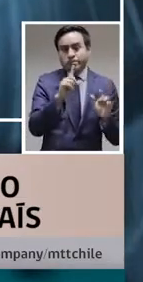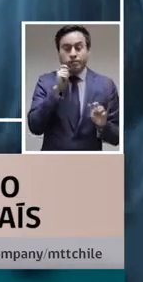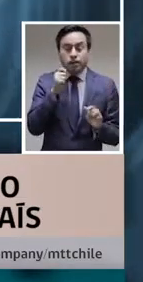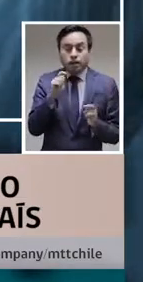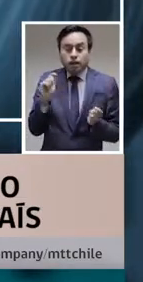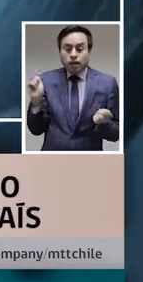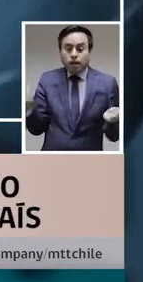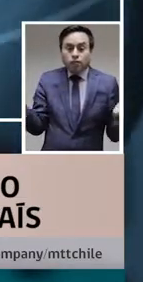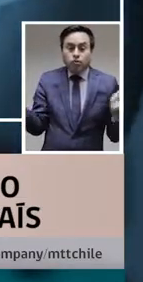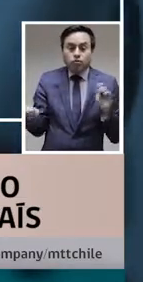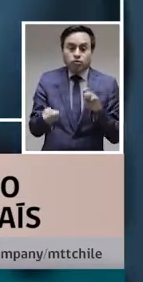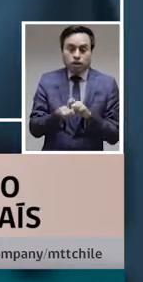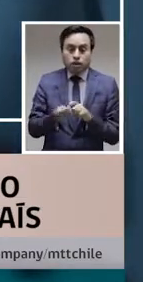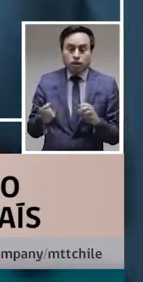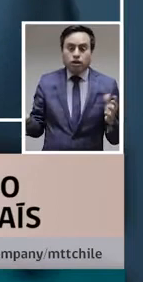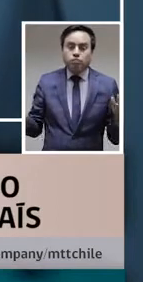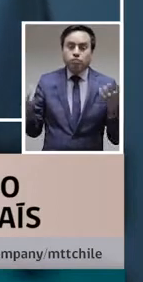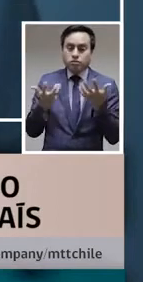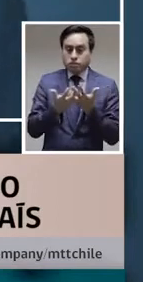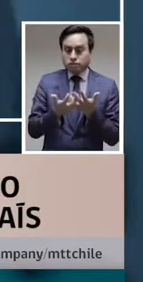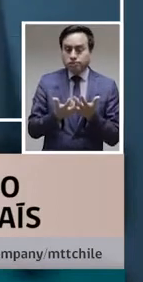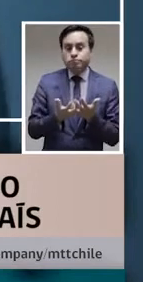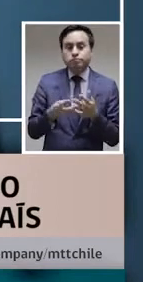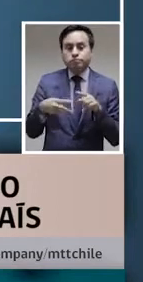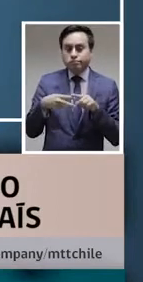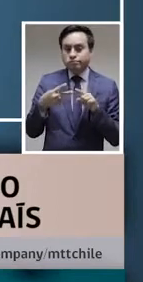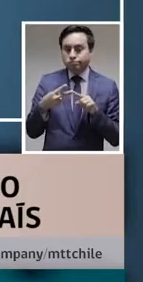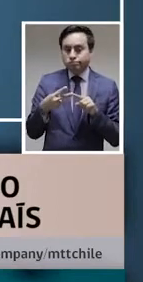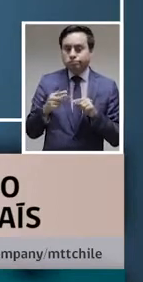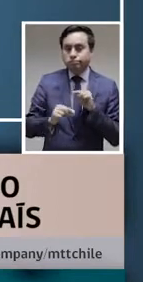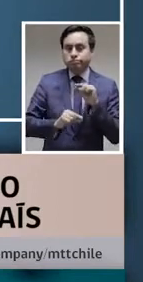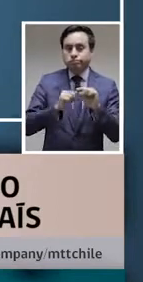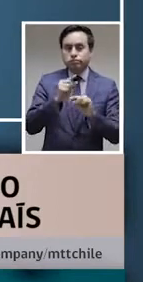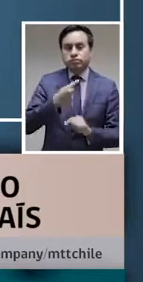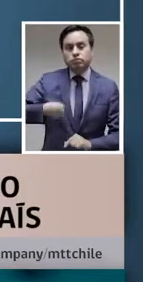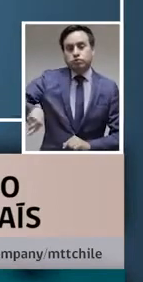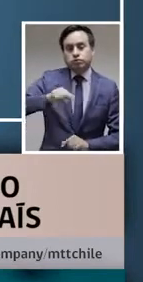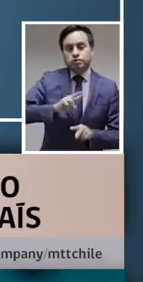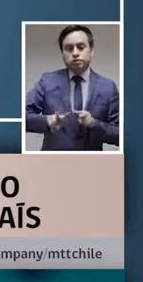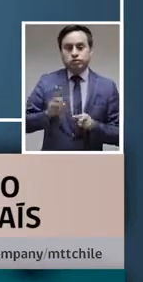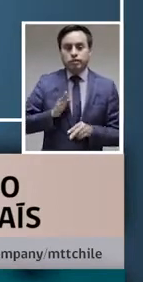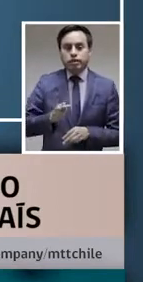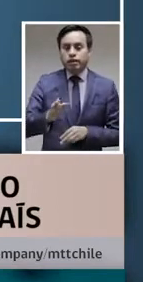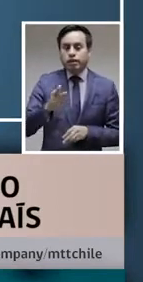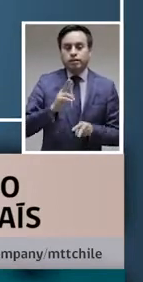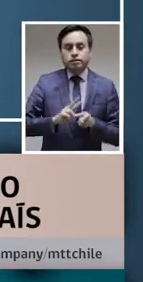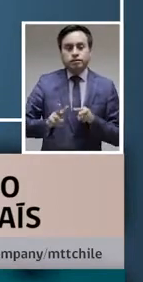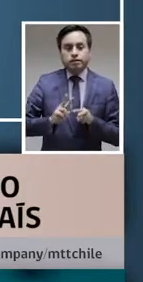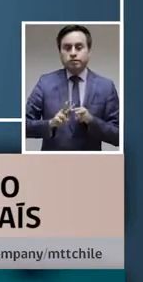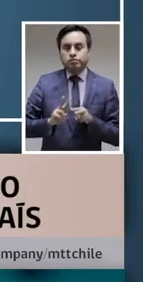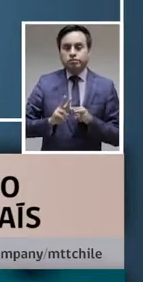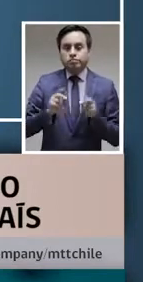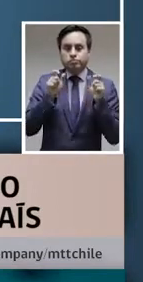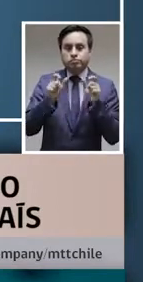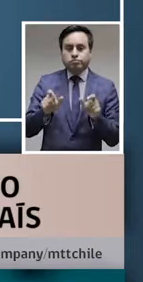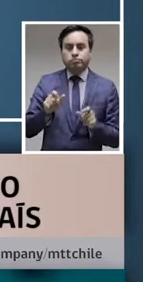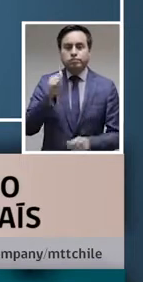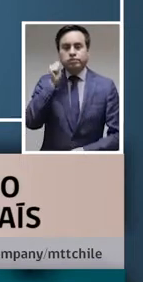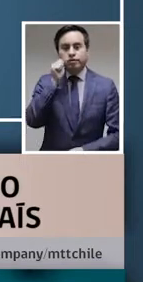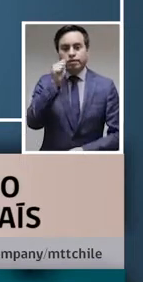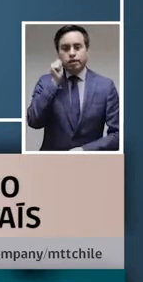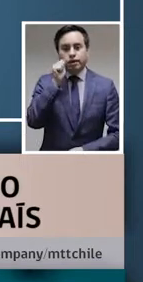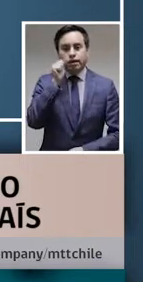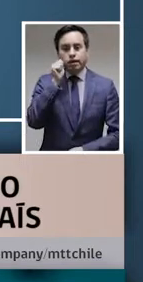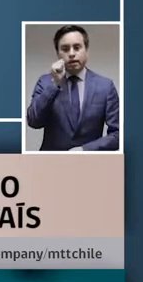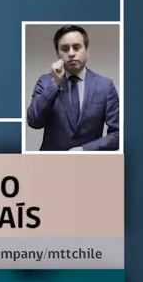una evolución armónica de esas dos componentes y nosotros seguimos haciendo el seguimiento diario